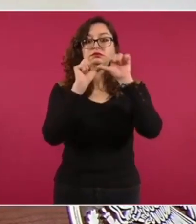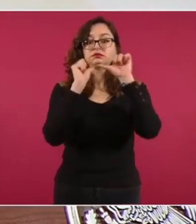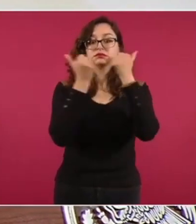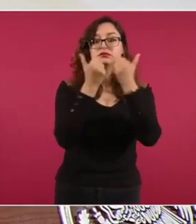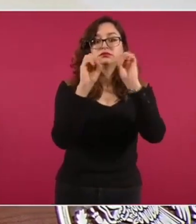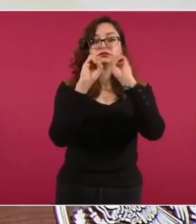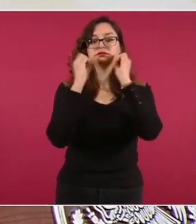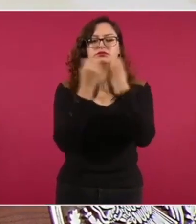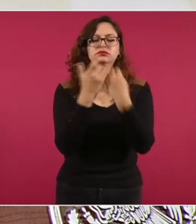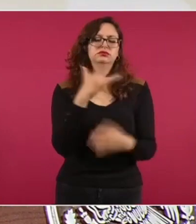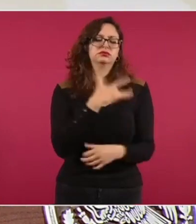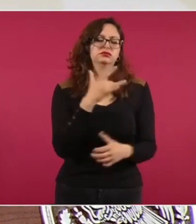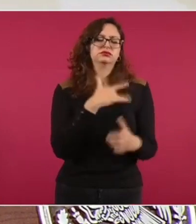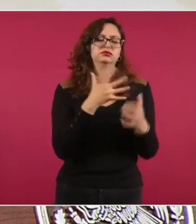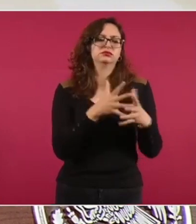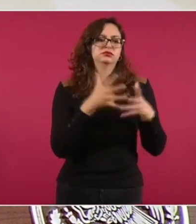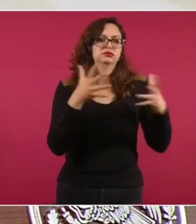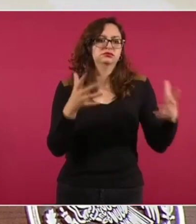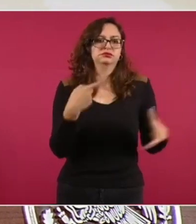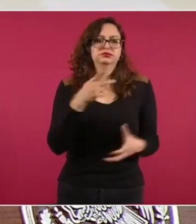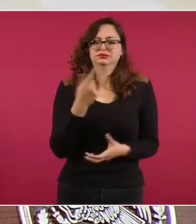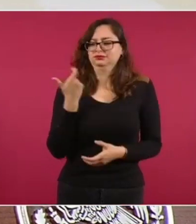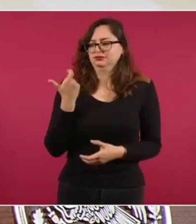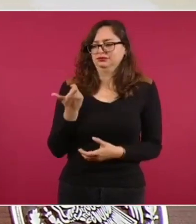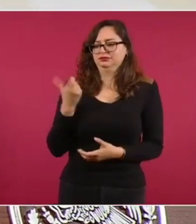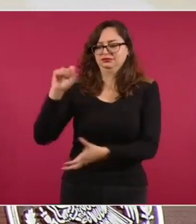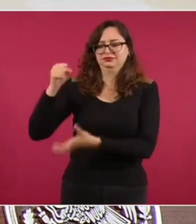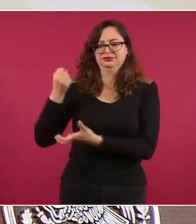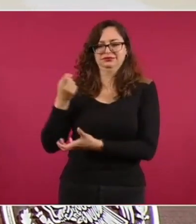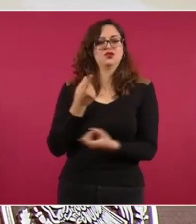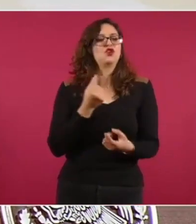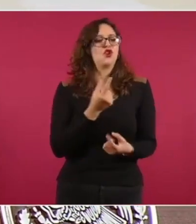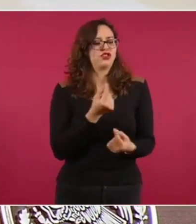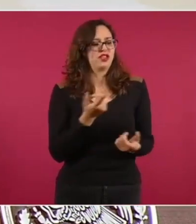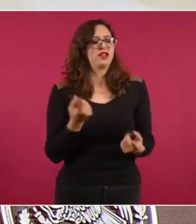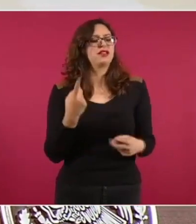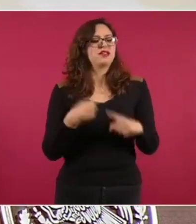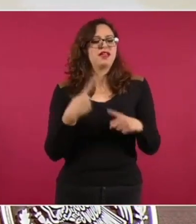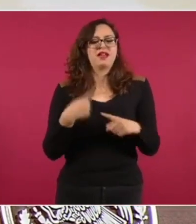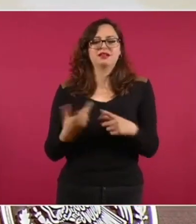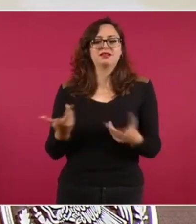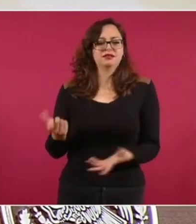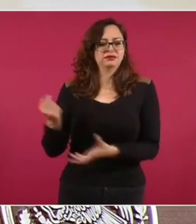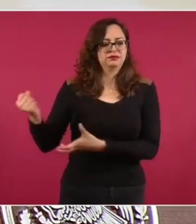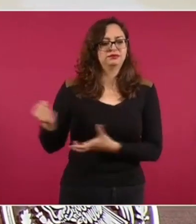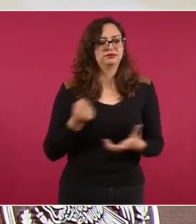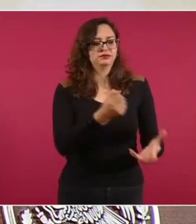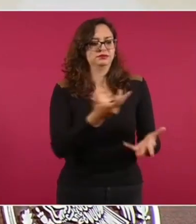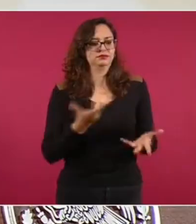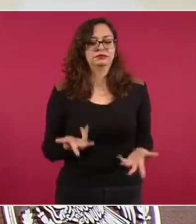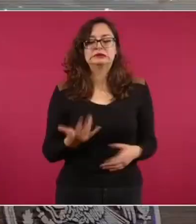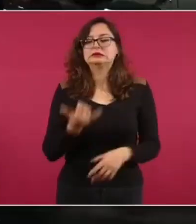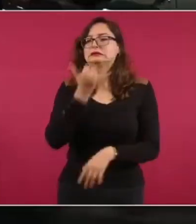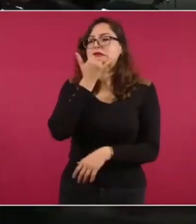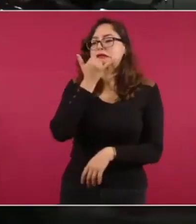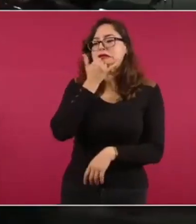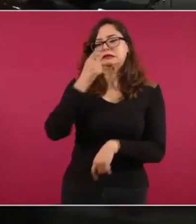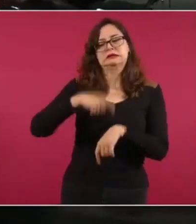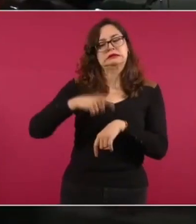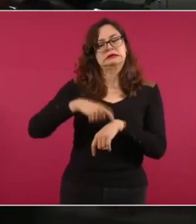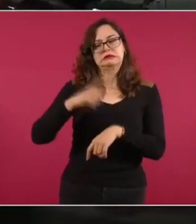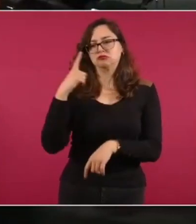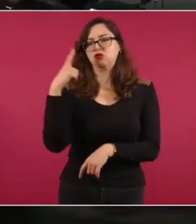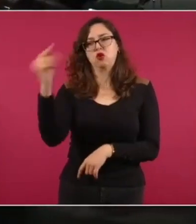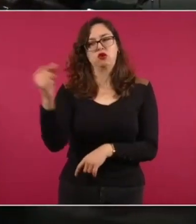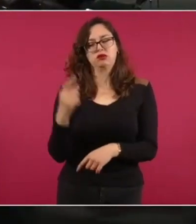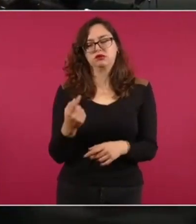Todo eso se terminó, ahora todo el presupuesto va directo a la gente. Ya me tengo que ir, si no, no voy a llegar. Nada más por último le